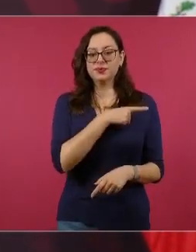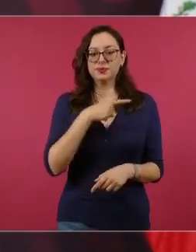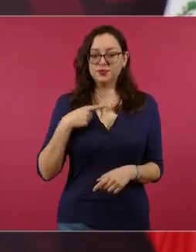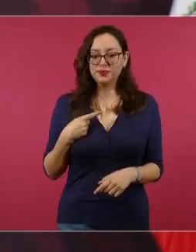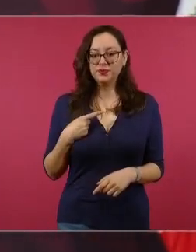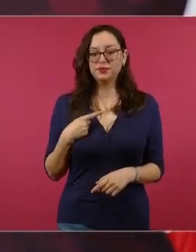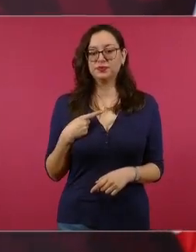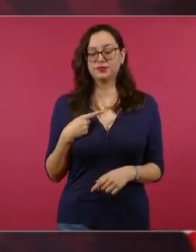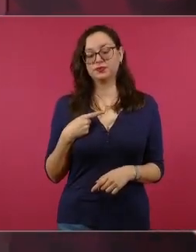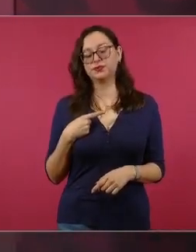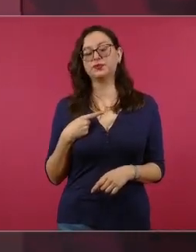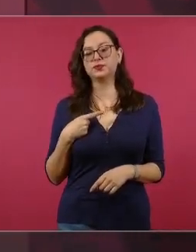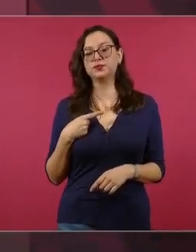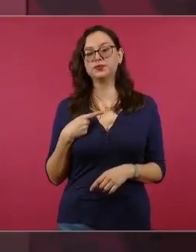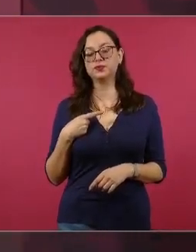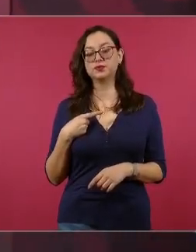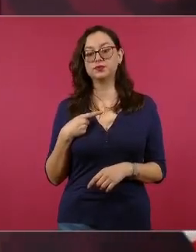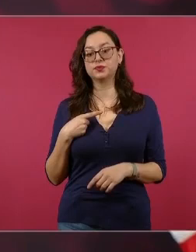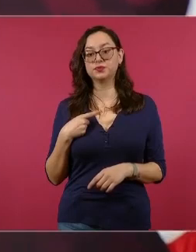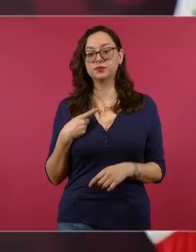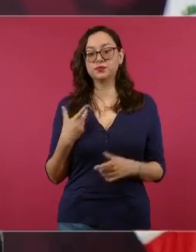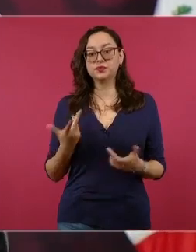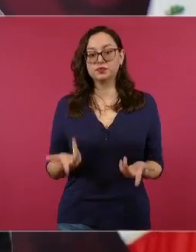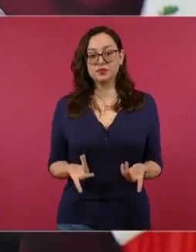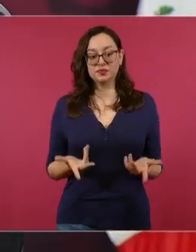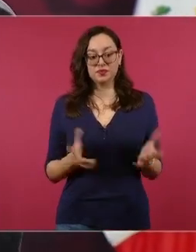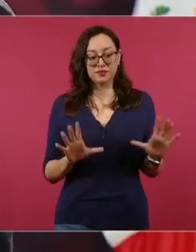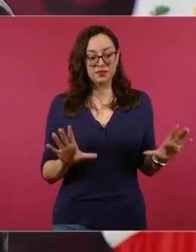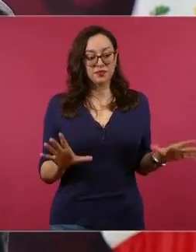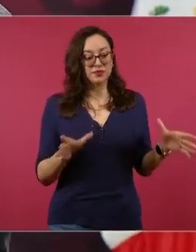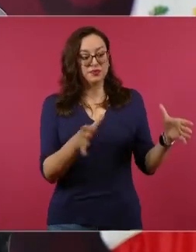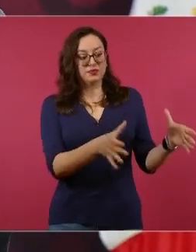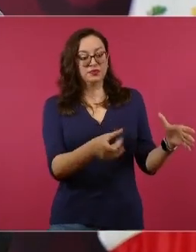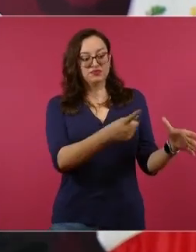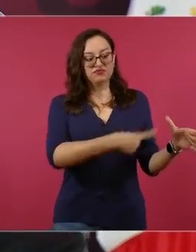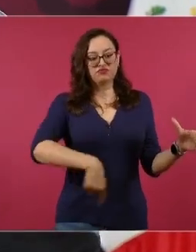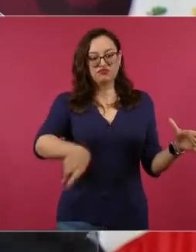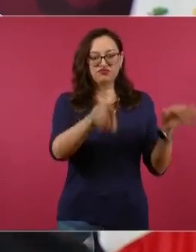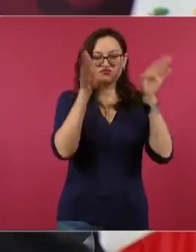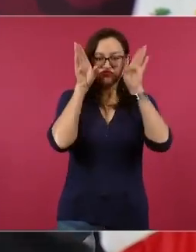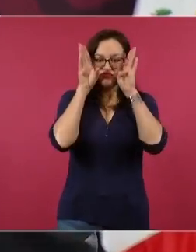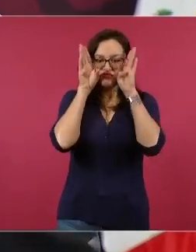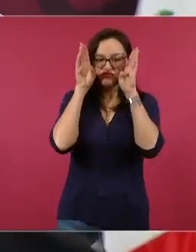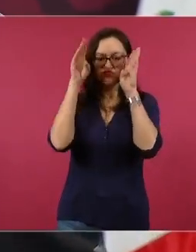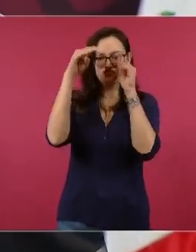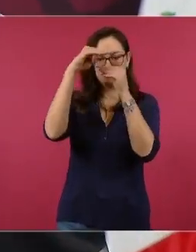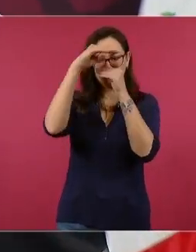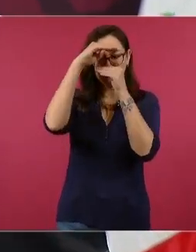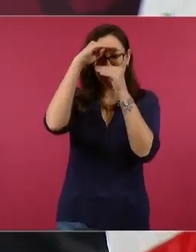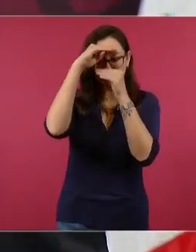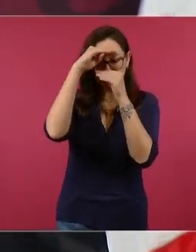aunque por el pensamiento conservador y deformaciones